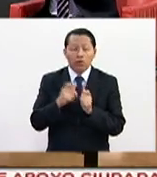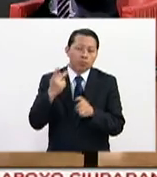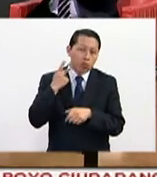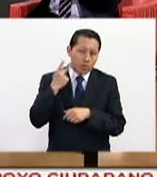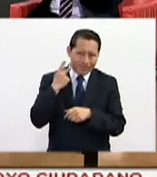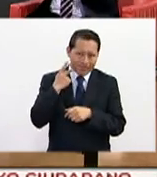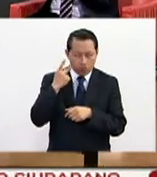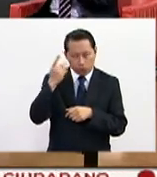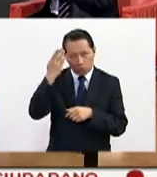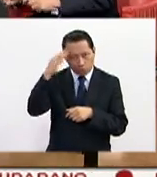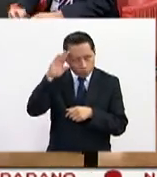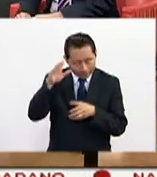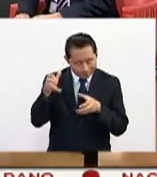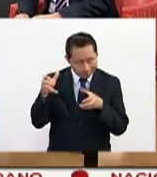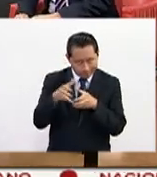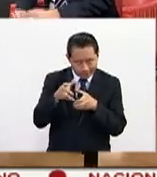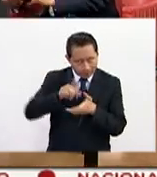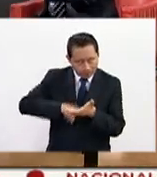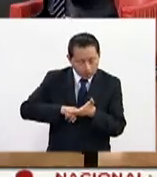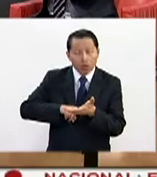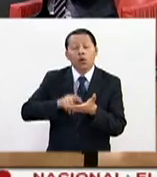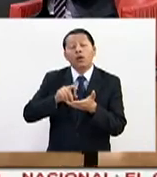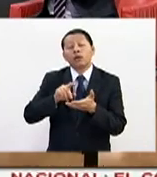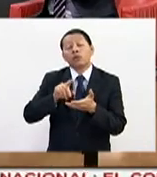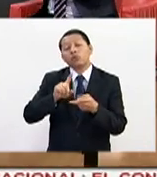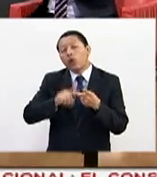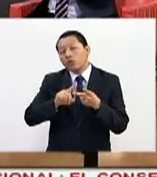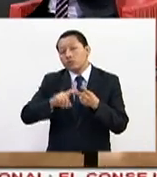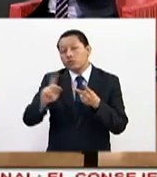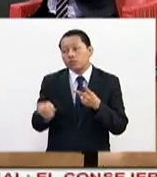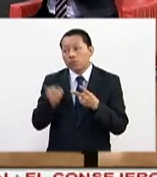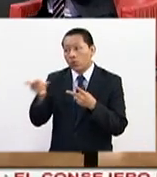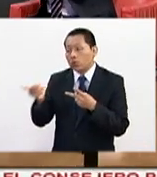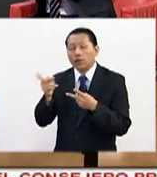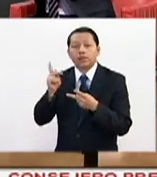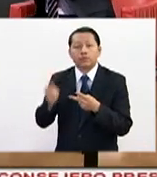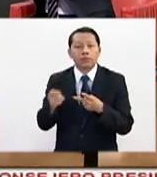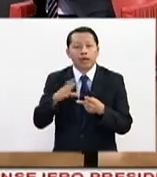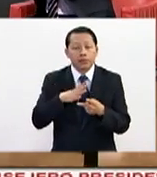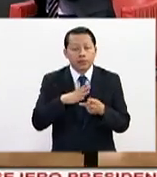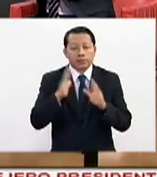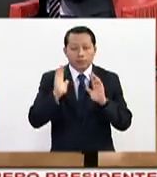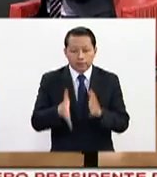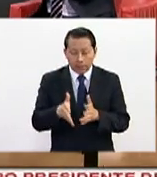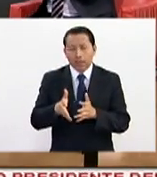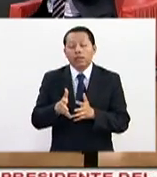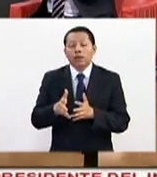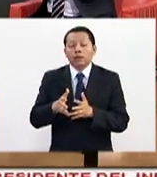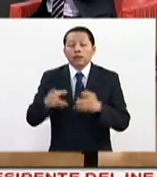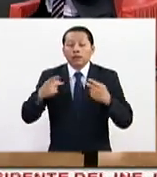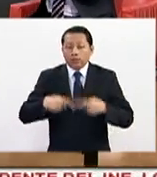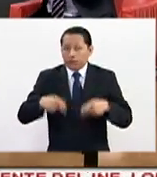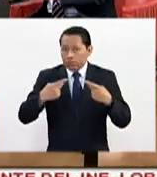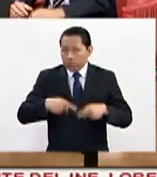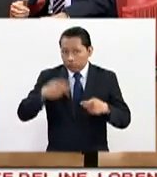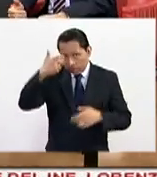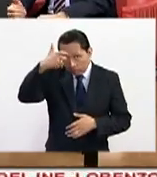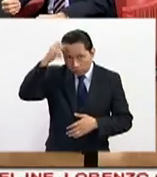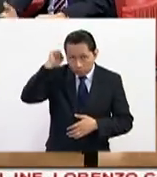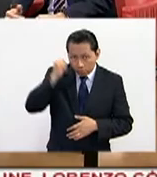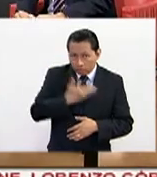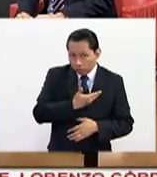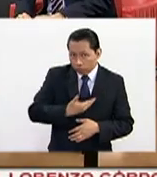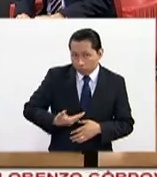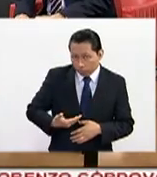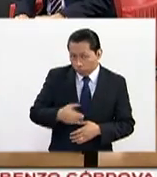cubano? Y 2, si ya hay algunos cuadros o personas que tengan ya ese perfil